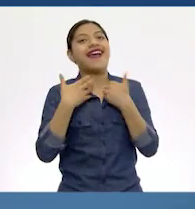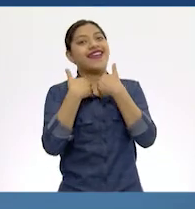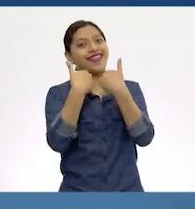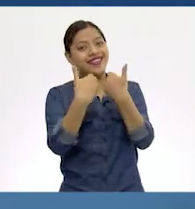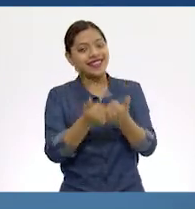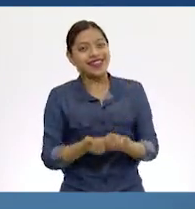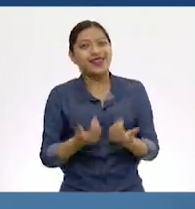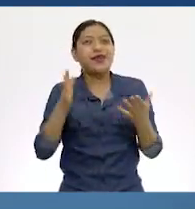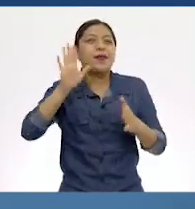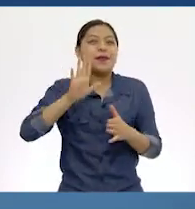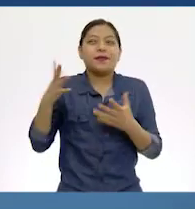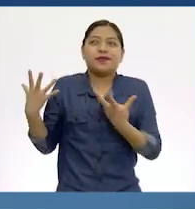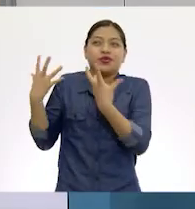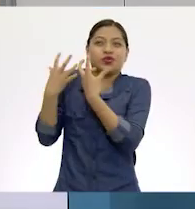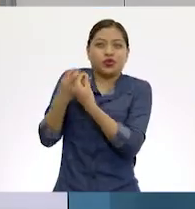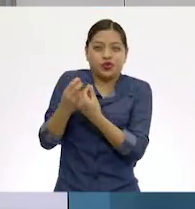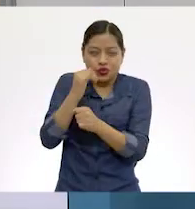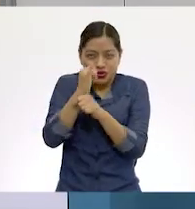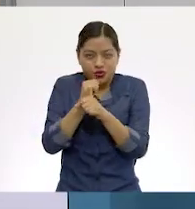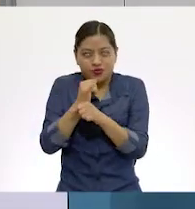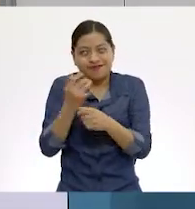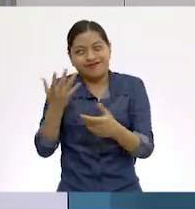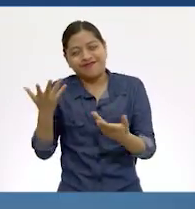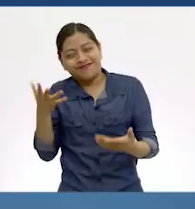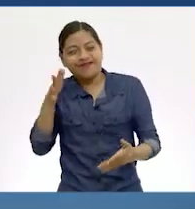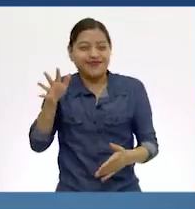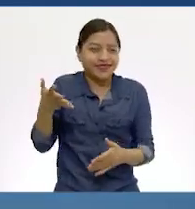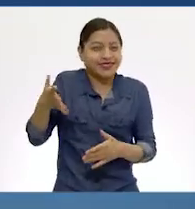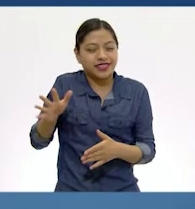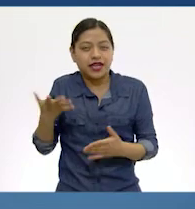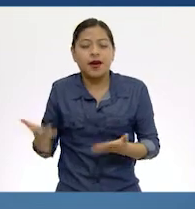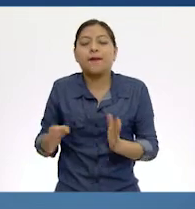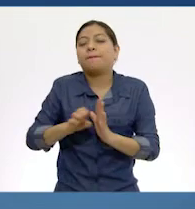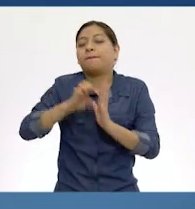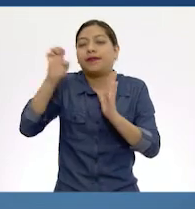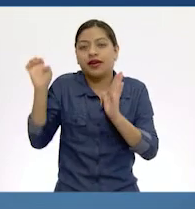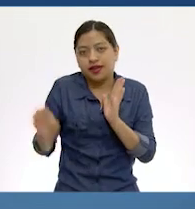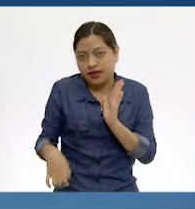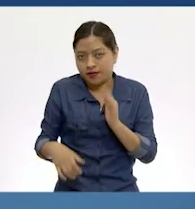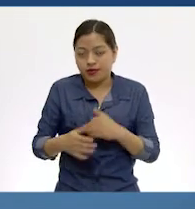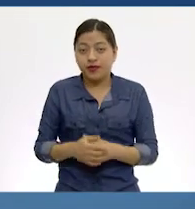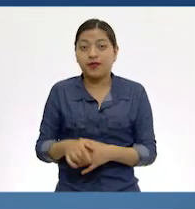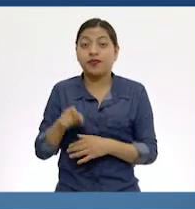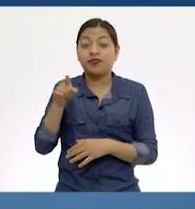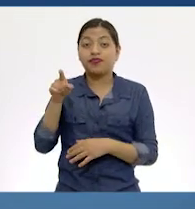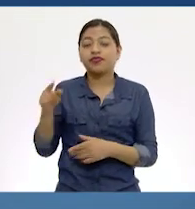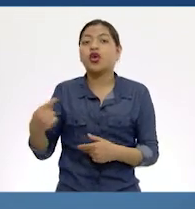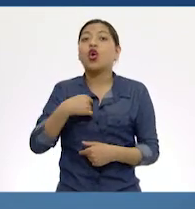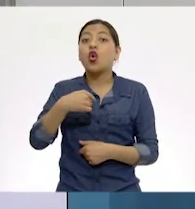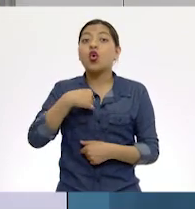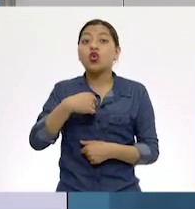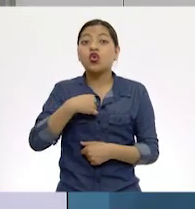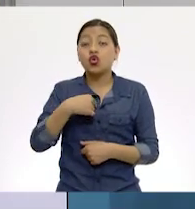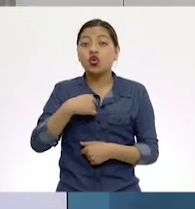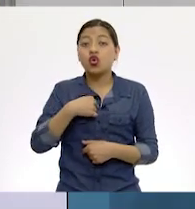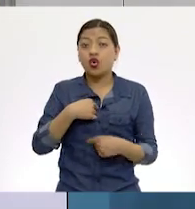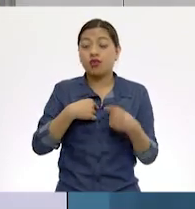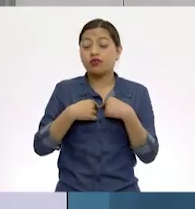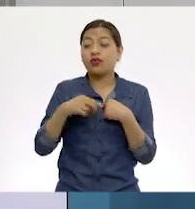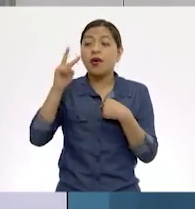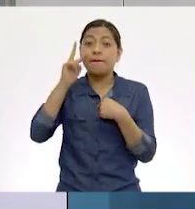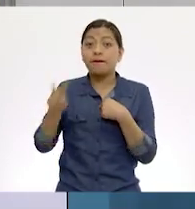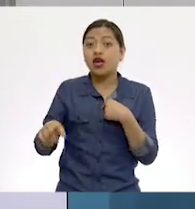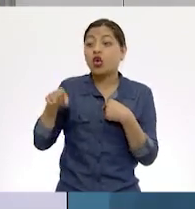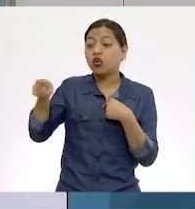investigáramos juntos? ¿Algo así? Algo así. ¿A ti te gustaría, por ejemplo, que yo tomara tus ideas de